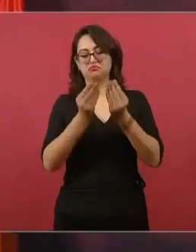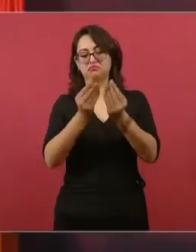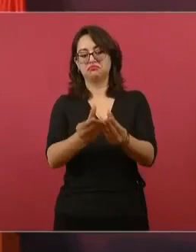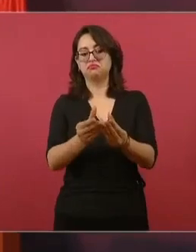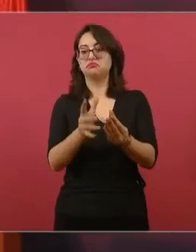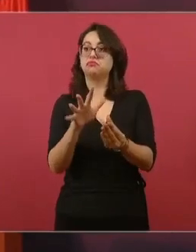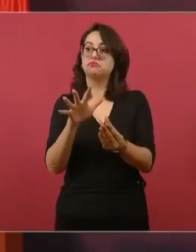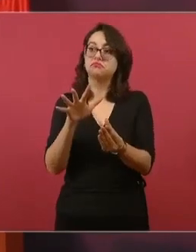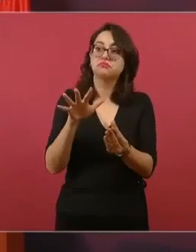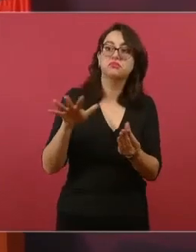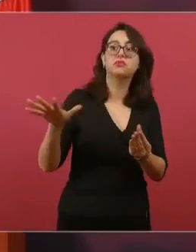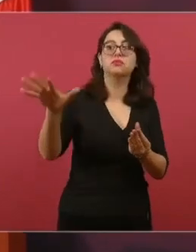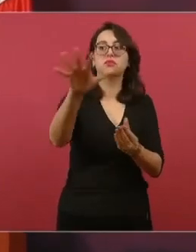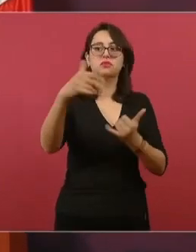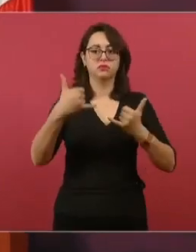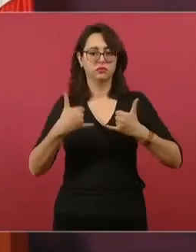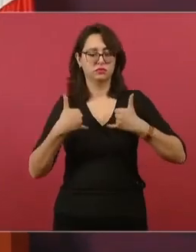jóvenes